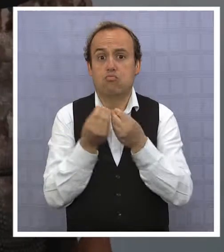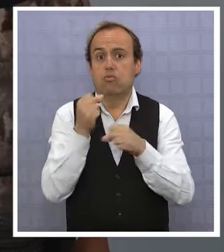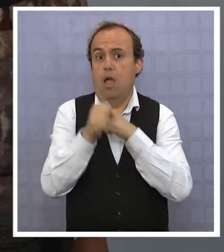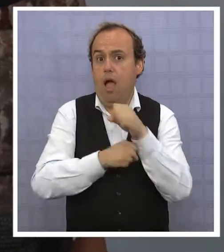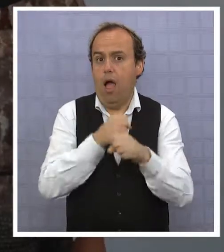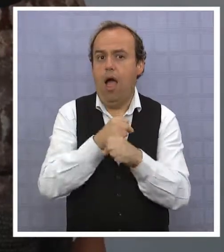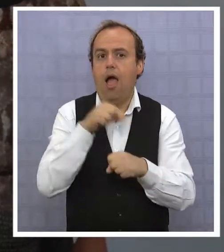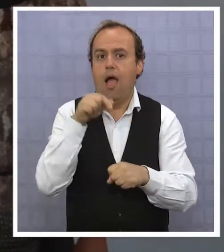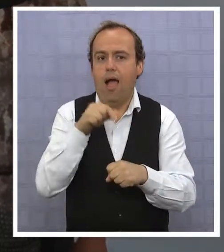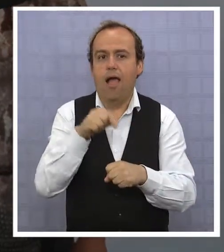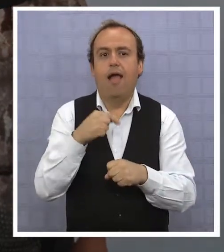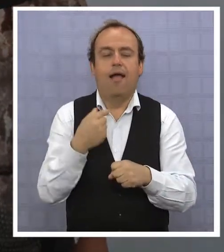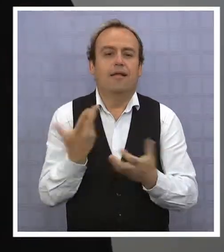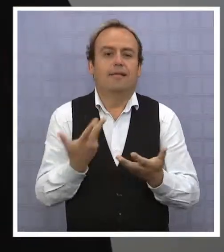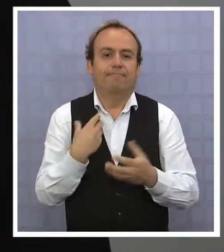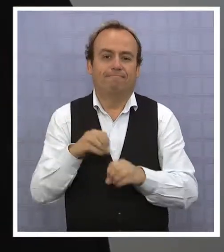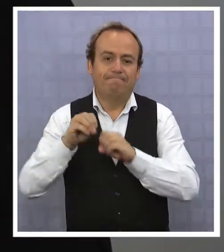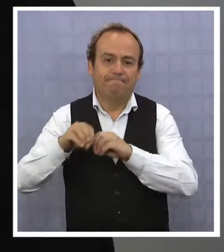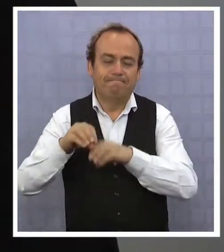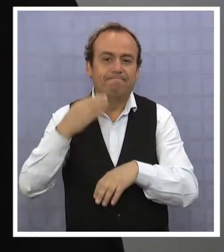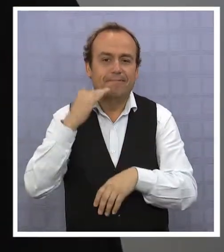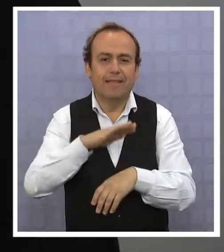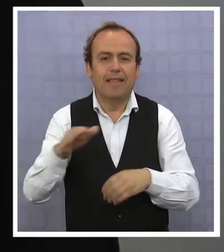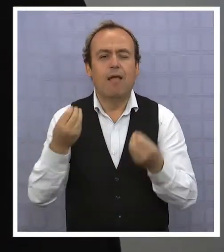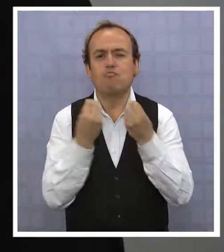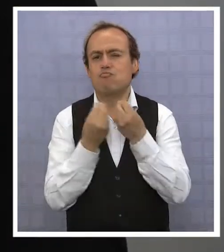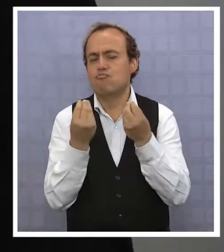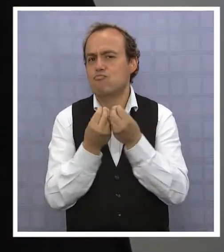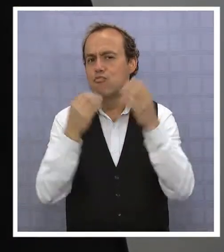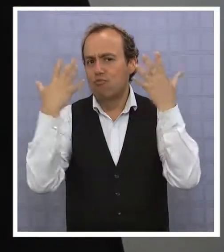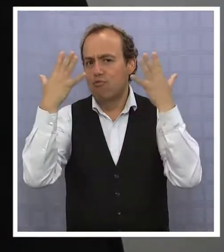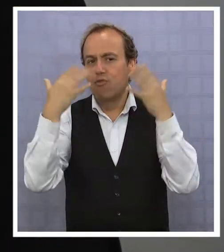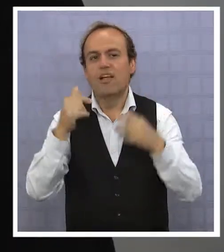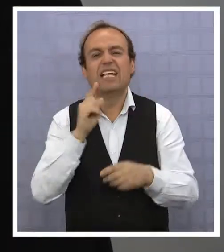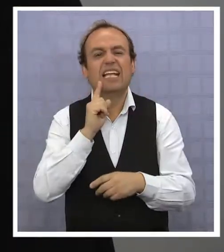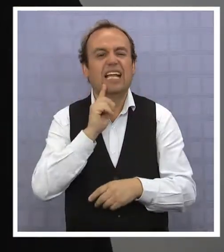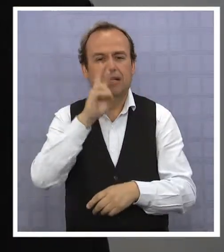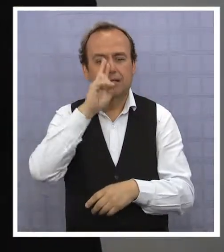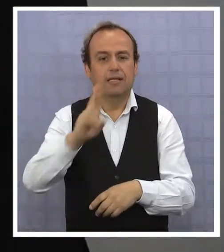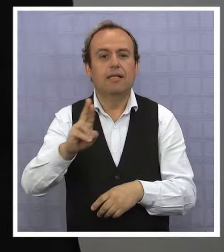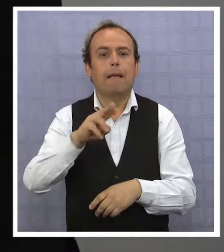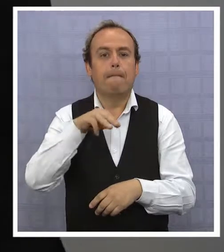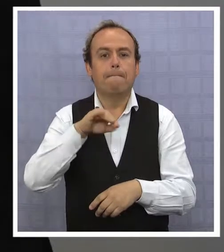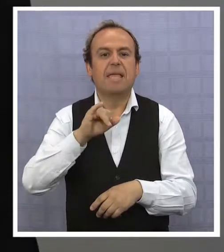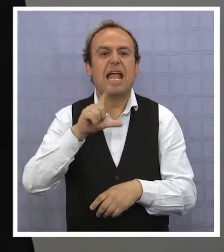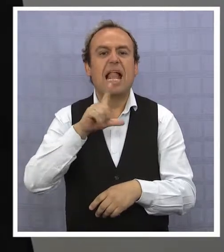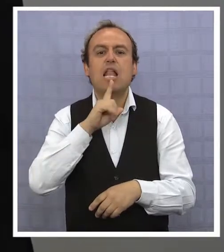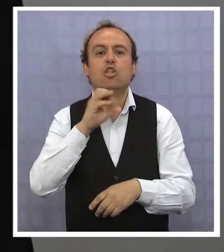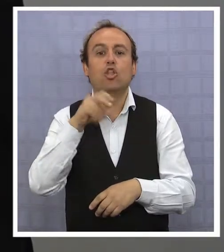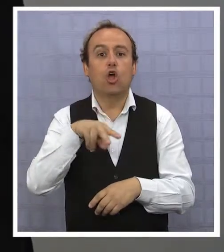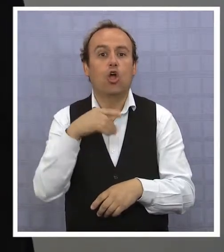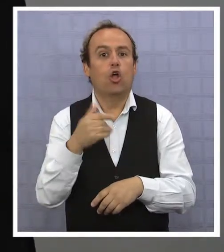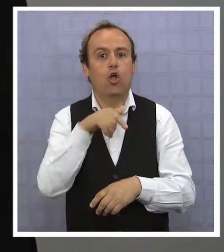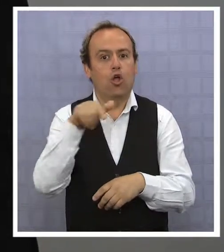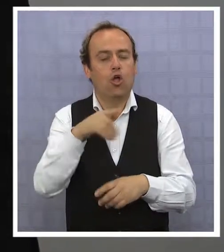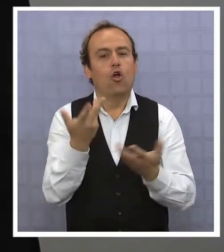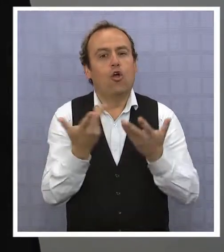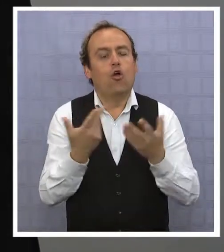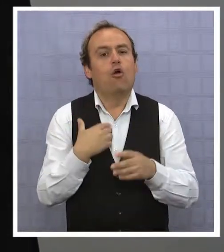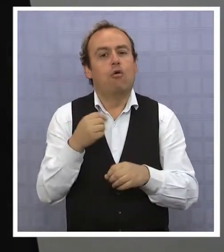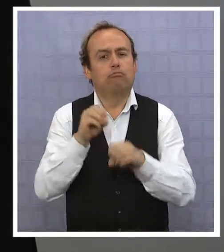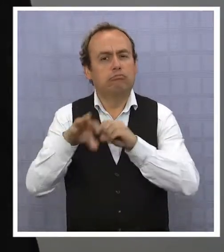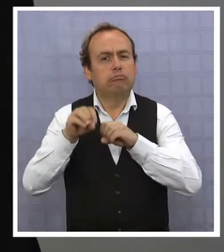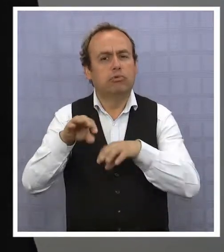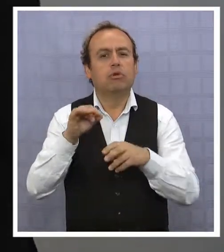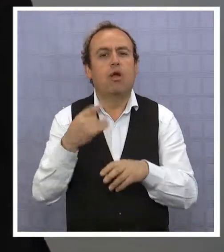desempeño en esta profesión. Quien fue muy aplaudido y reconocido fue Milton Cayupi, educador de párvulo y académico